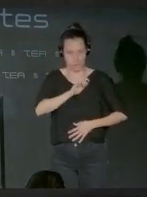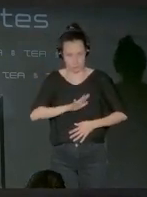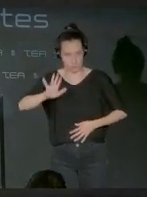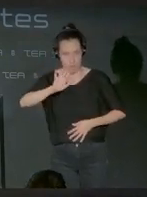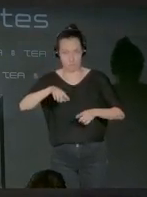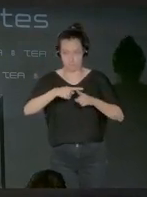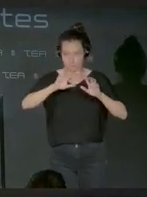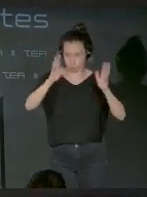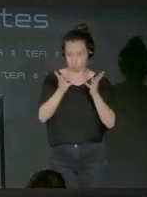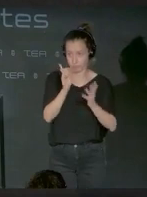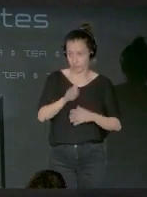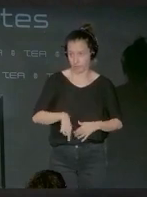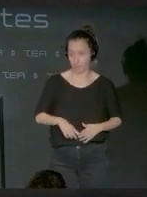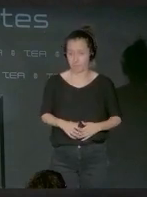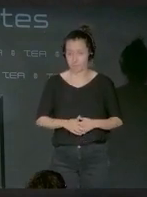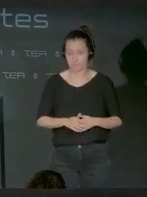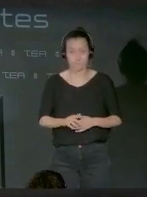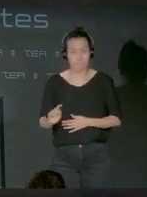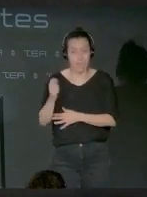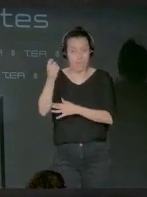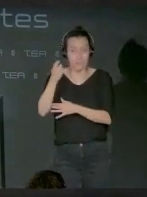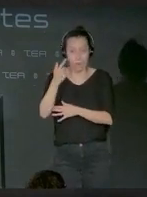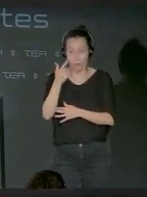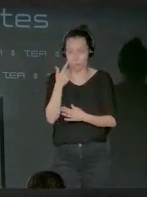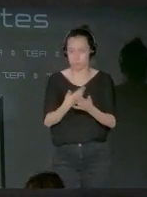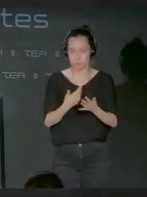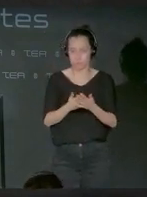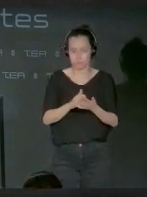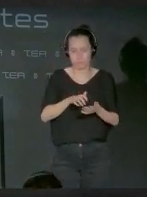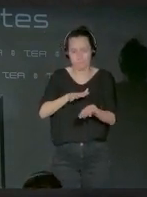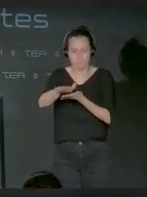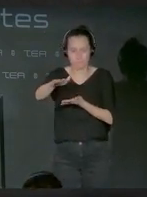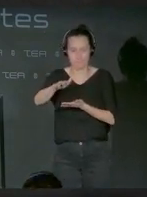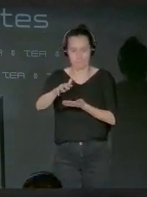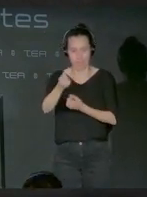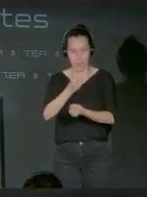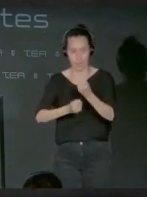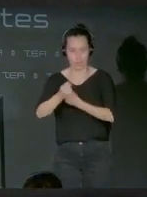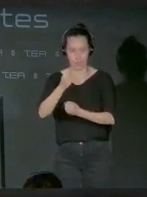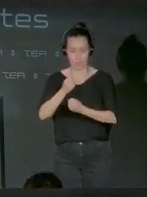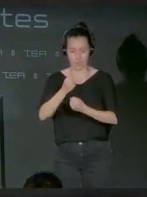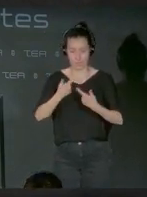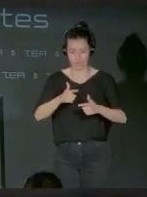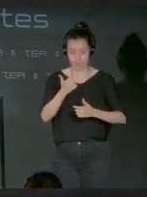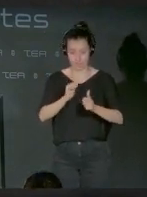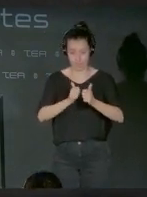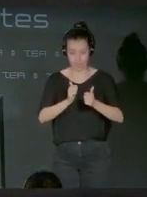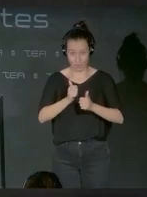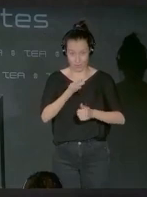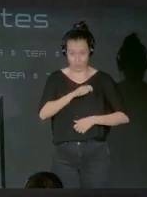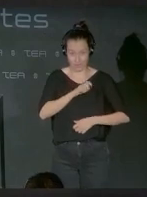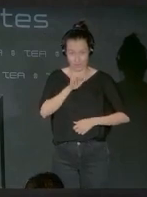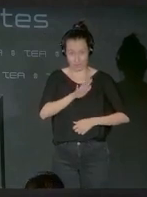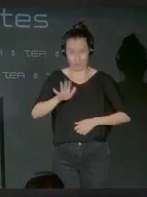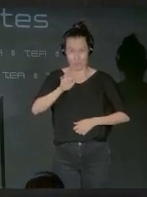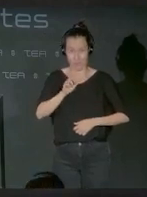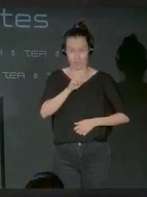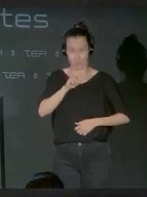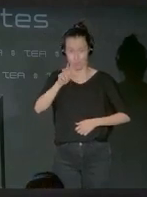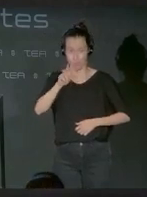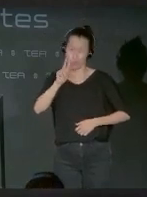todo este éxito además tiene su reflejo en la economía el sector del videojuego facturó en España en el año 2022-2012 millones de euros